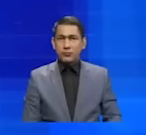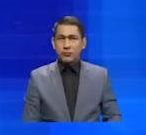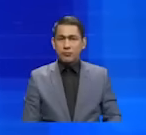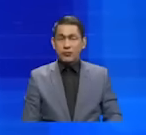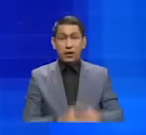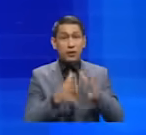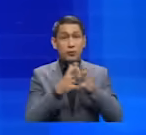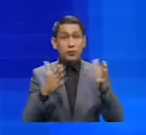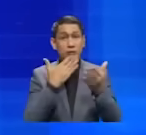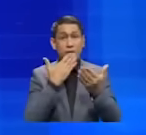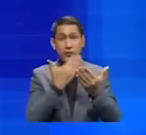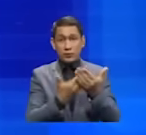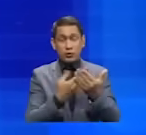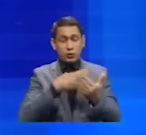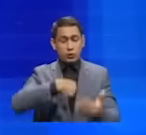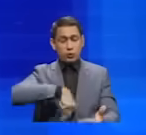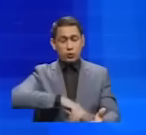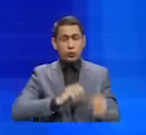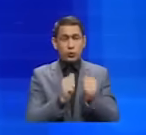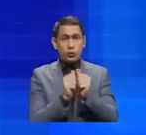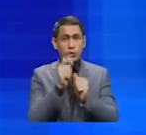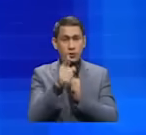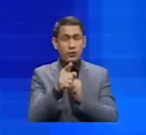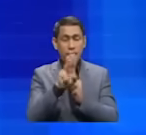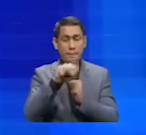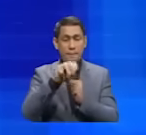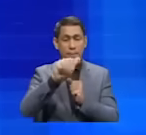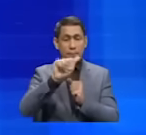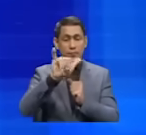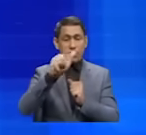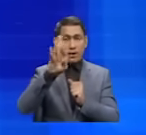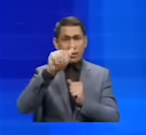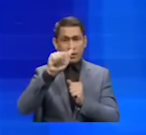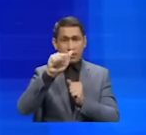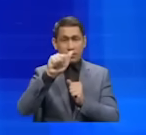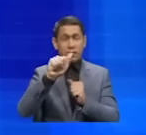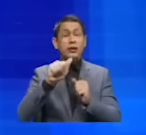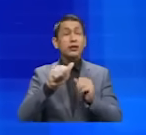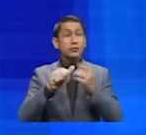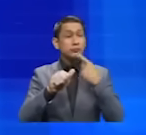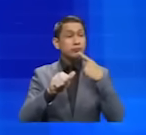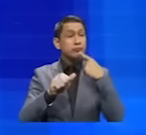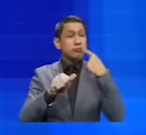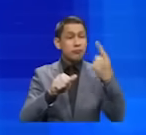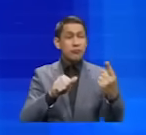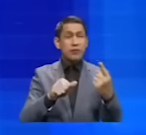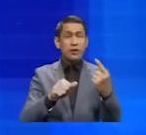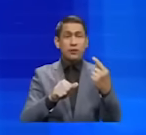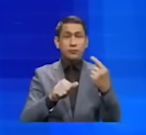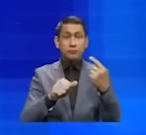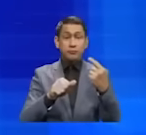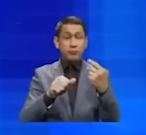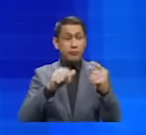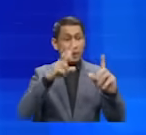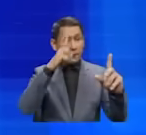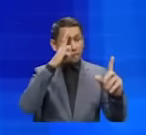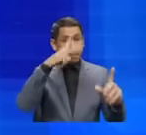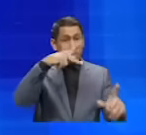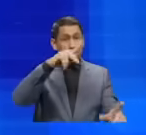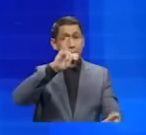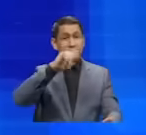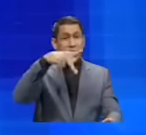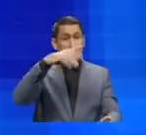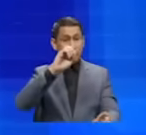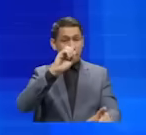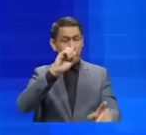Muchísimas gracias, Daniel, estamos contigo pronto. Y Mayra S. afirma que Pipo, líder de la principal banda criminal de Ecuador,